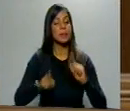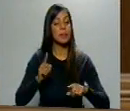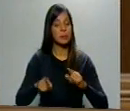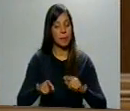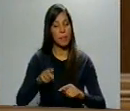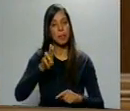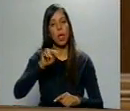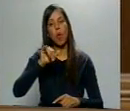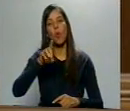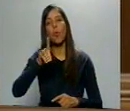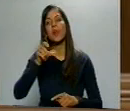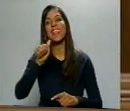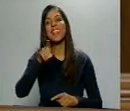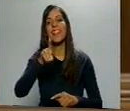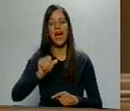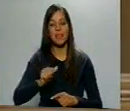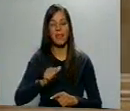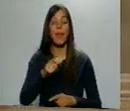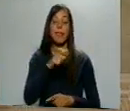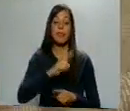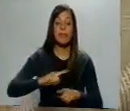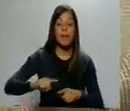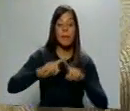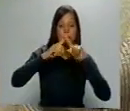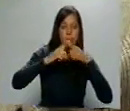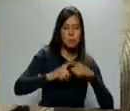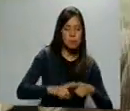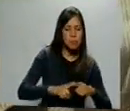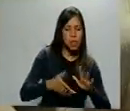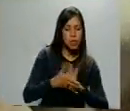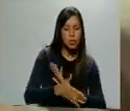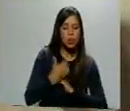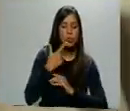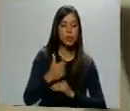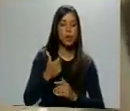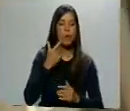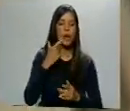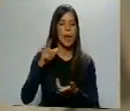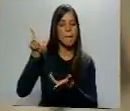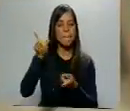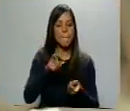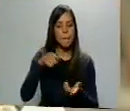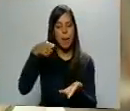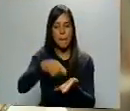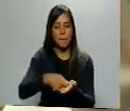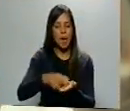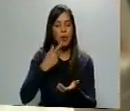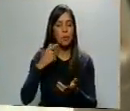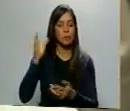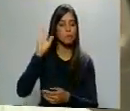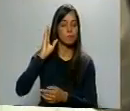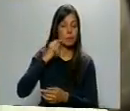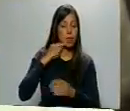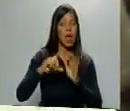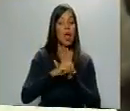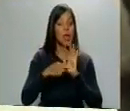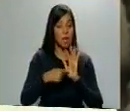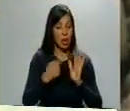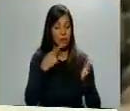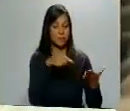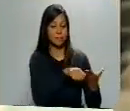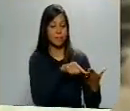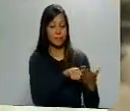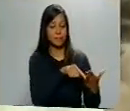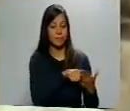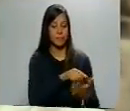unidad tributaria, deben calcularse en base a la unidad tributaria sancionatoria contemplada en esta ley